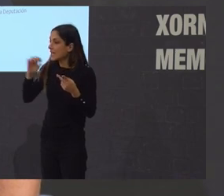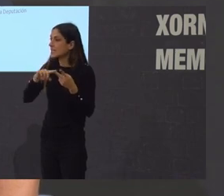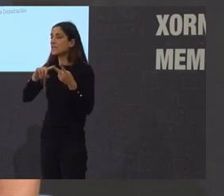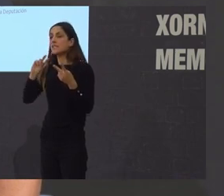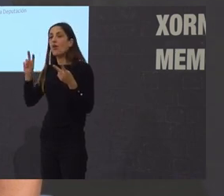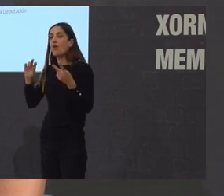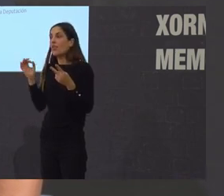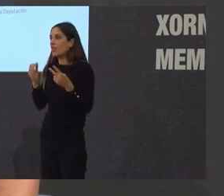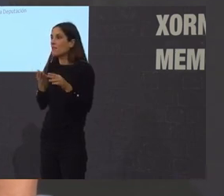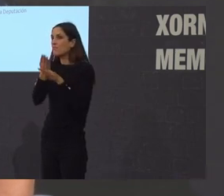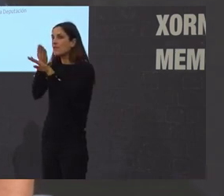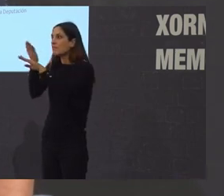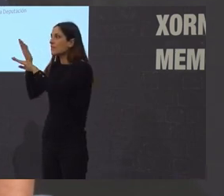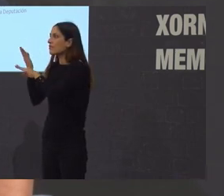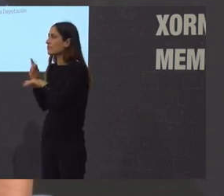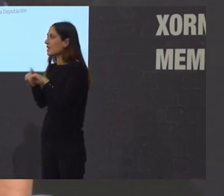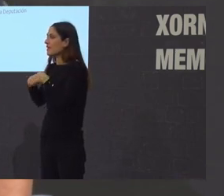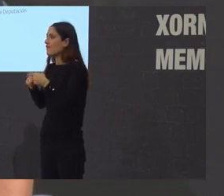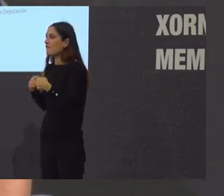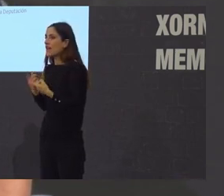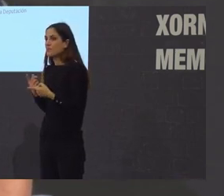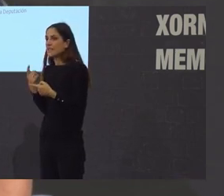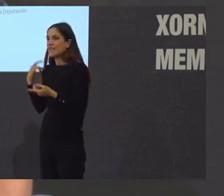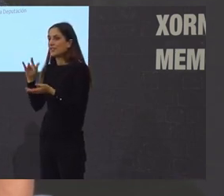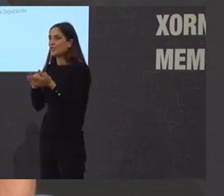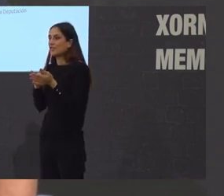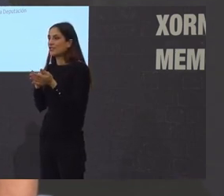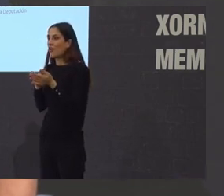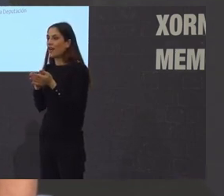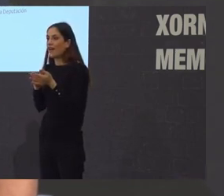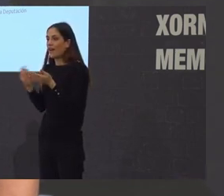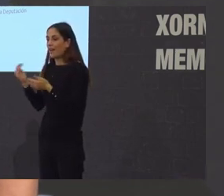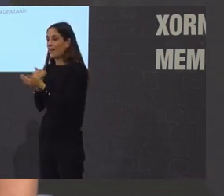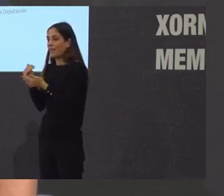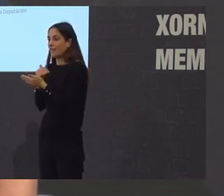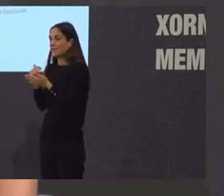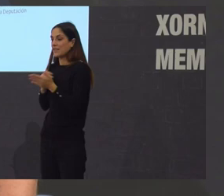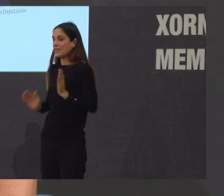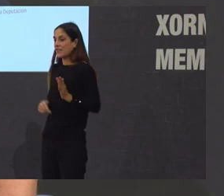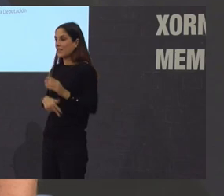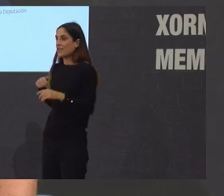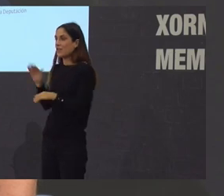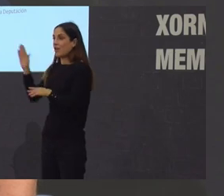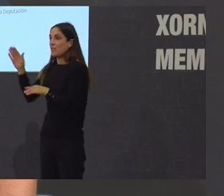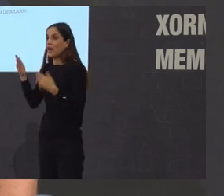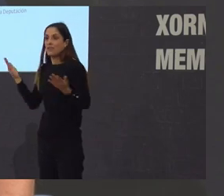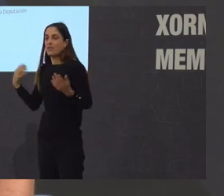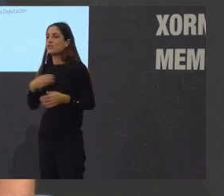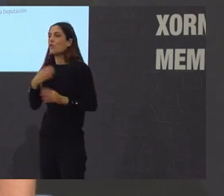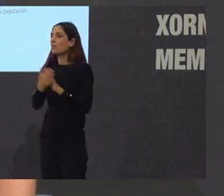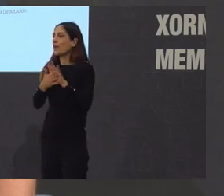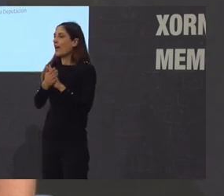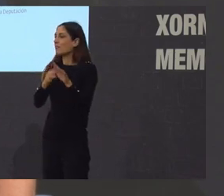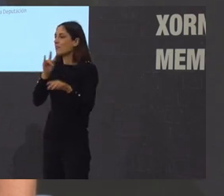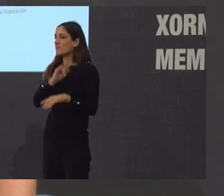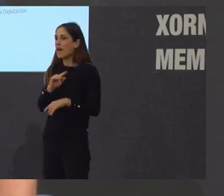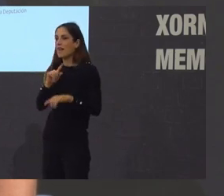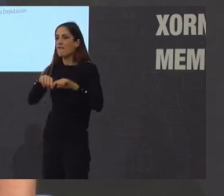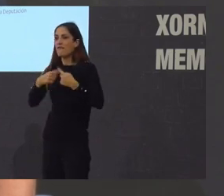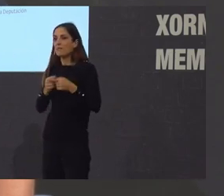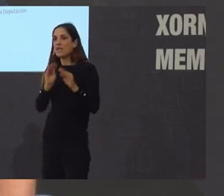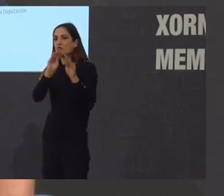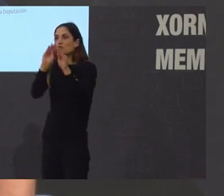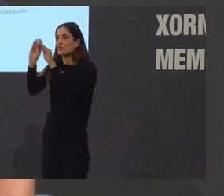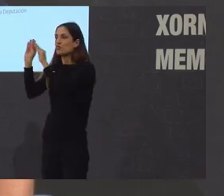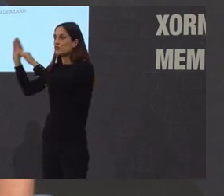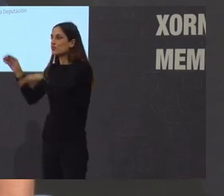que acabar pidiendo trabajo en una de sus empresas. Entonces, ¿cómo vas a hablar mal de sus familias? Si son tus jefes. Y